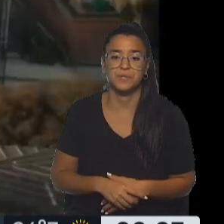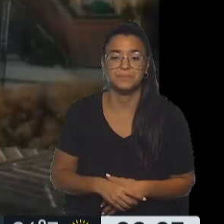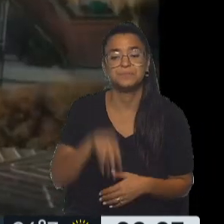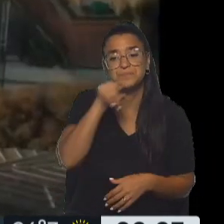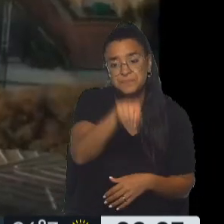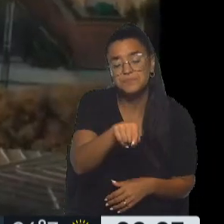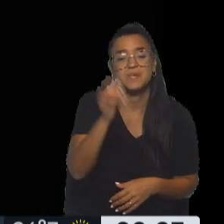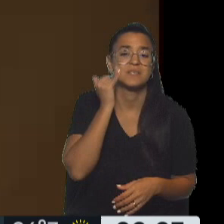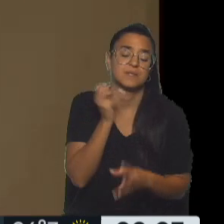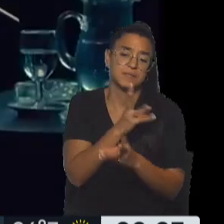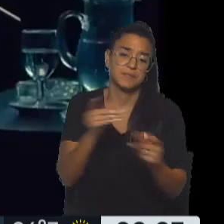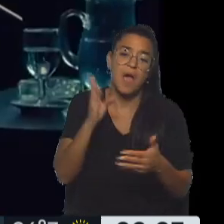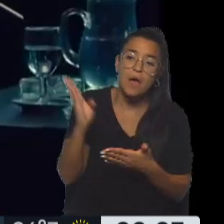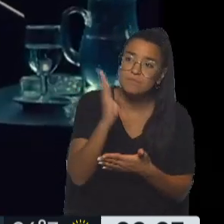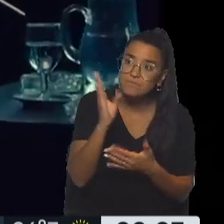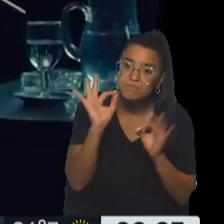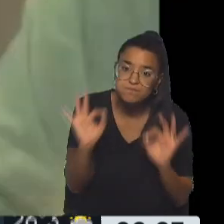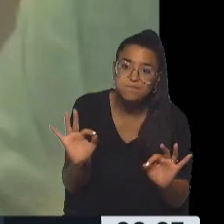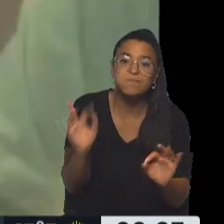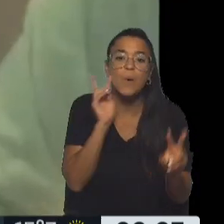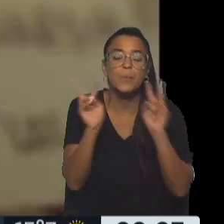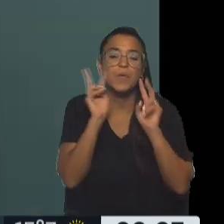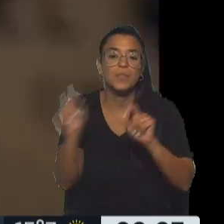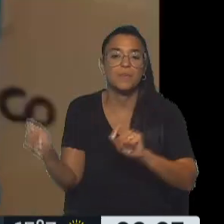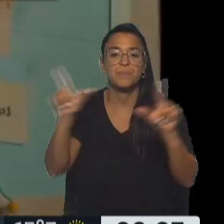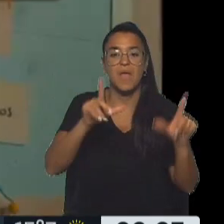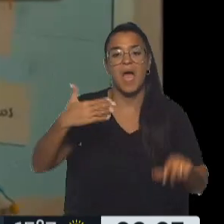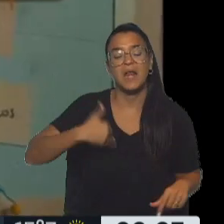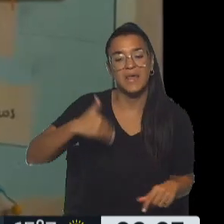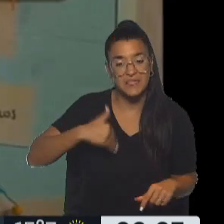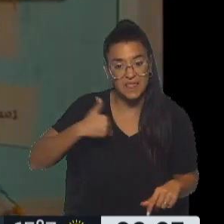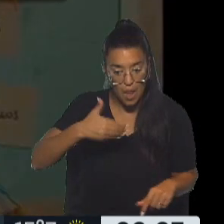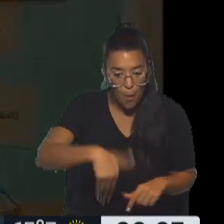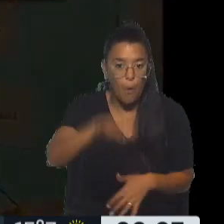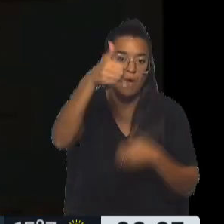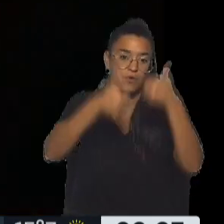esto llegamos al final de la revisión, viendo las imágenes de Argentina que va a estar peleando con la alemana.